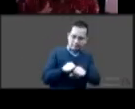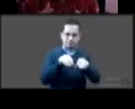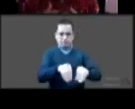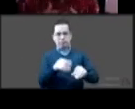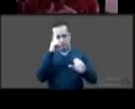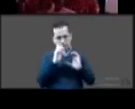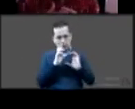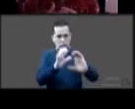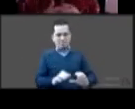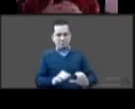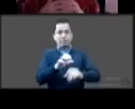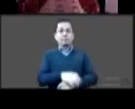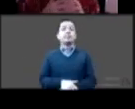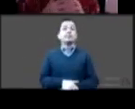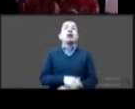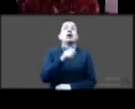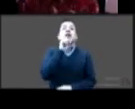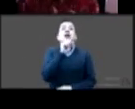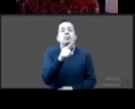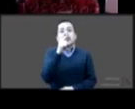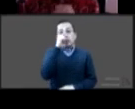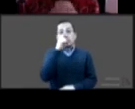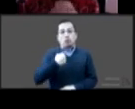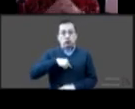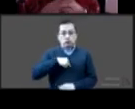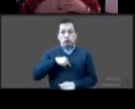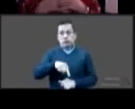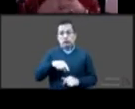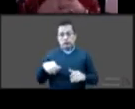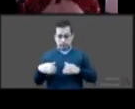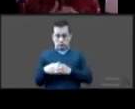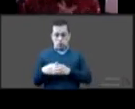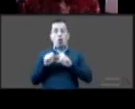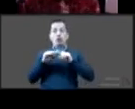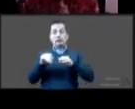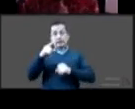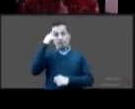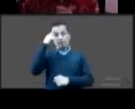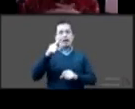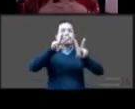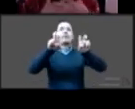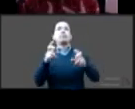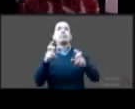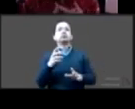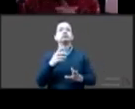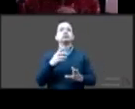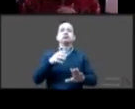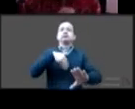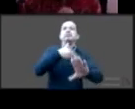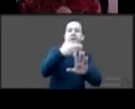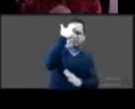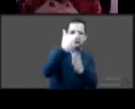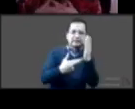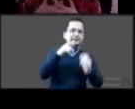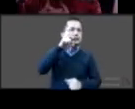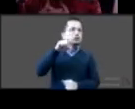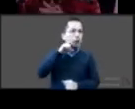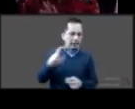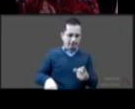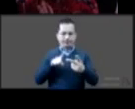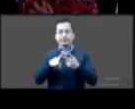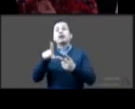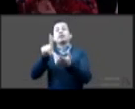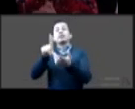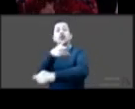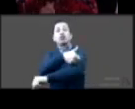aquí las de investigación de delitos sexuales, violencia familiar, trata de personas,